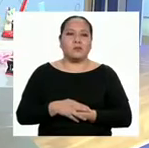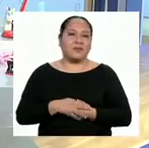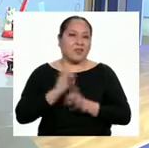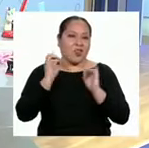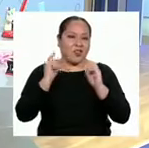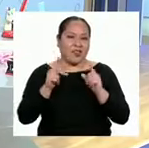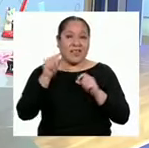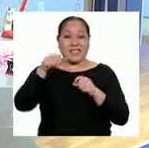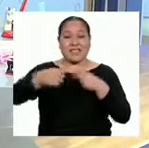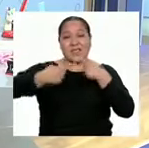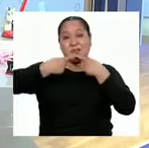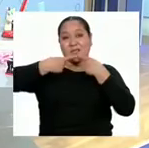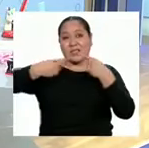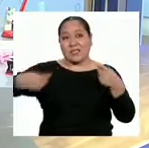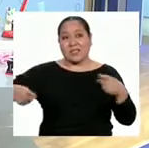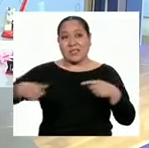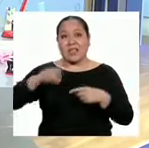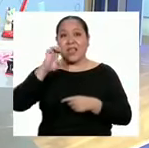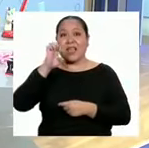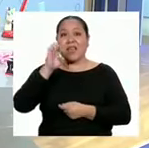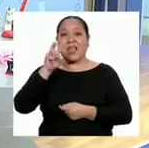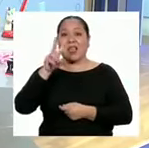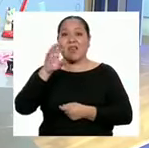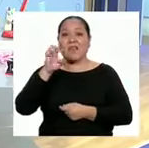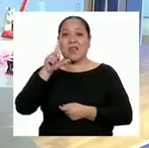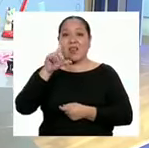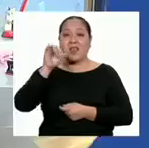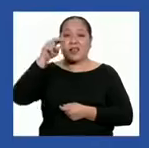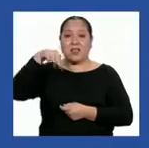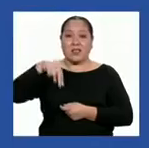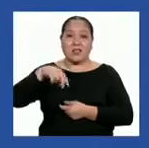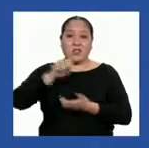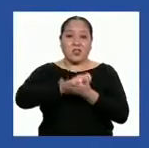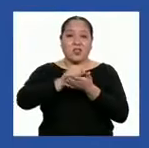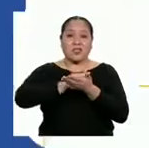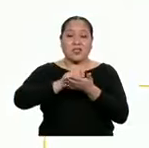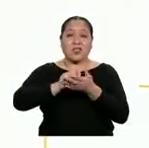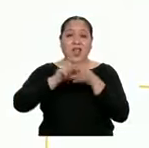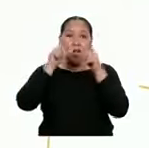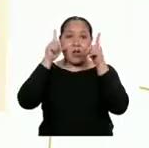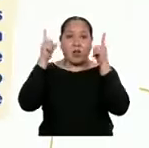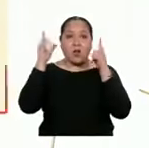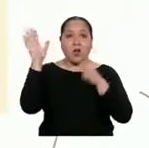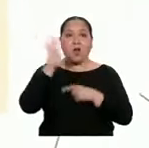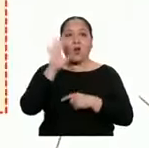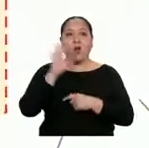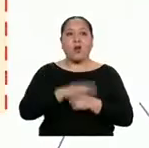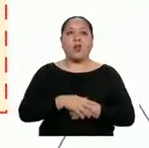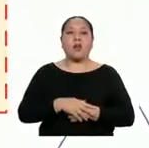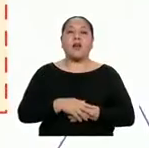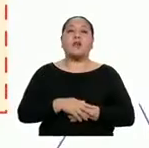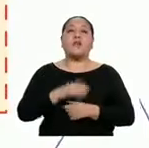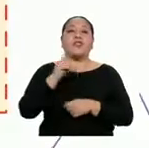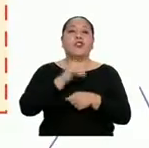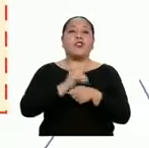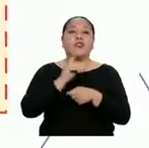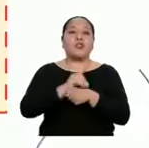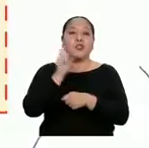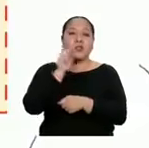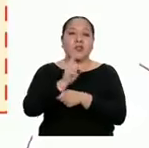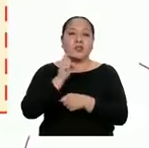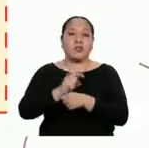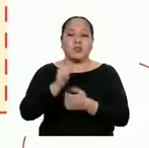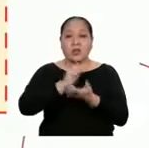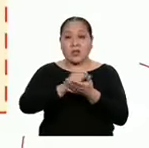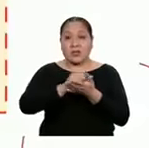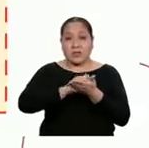El siguiente mensaje es de Evelyn y nos escribe desde Loreto. Hola, doctora Educación. Le escribo porque